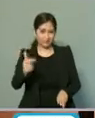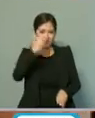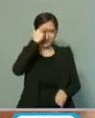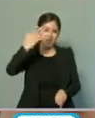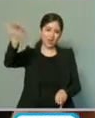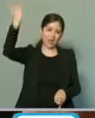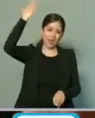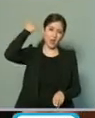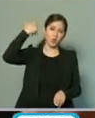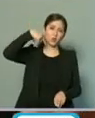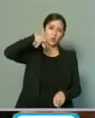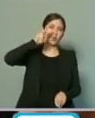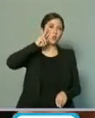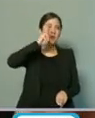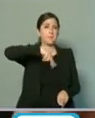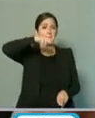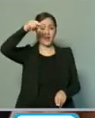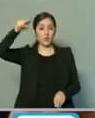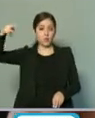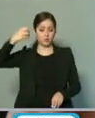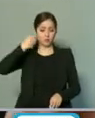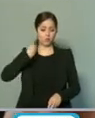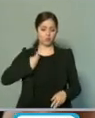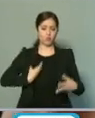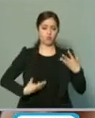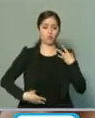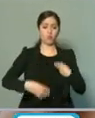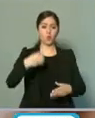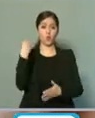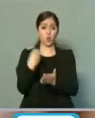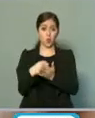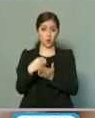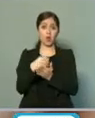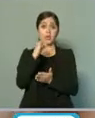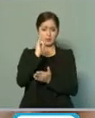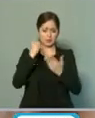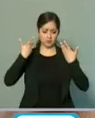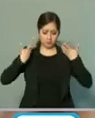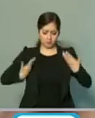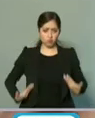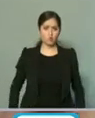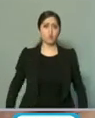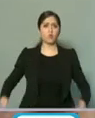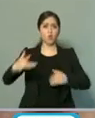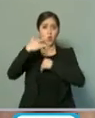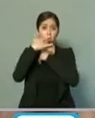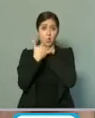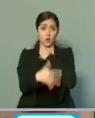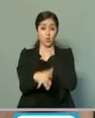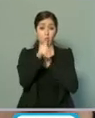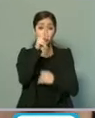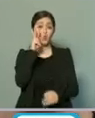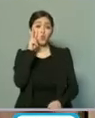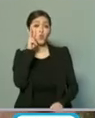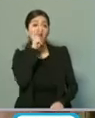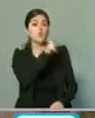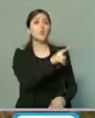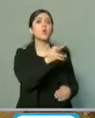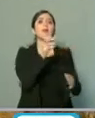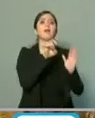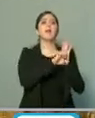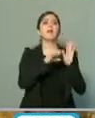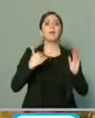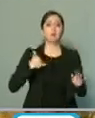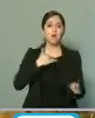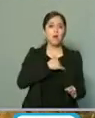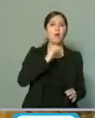fijan en las pinturas, están llenas de joyas. Pueden estar desnudas, mostrando sus partes íntimas, pero muy importante es que ellas,